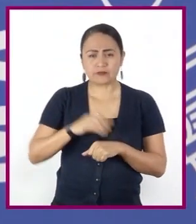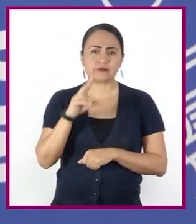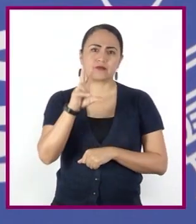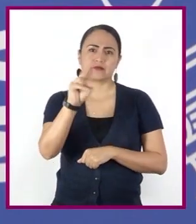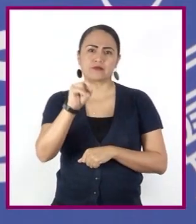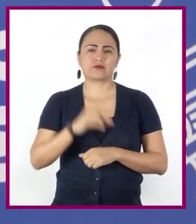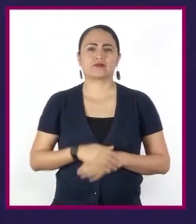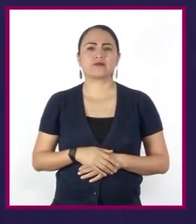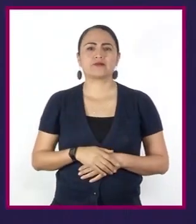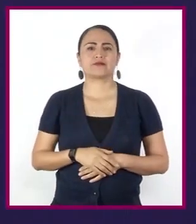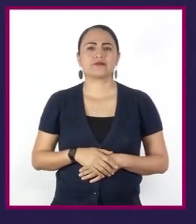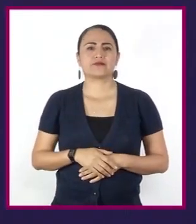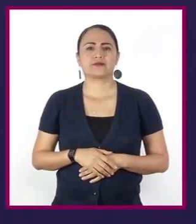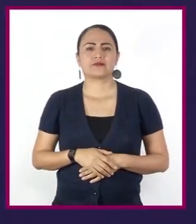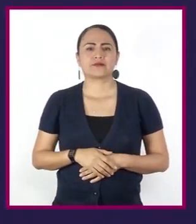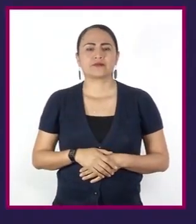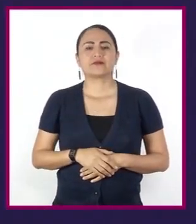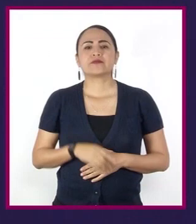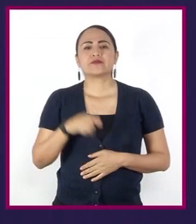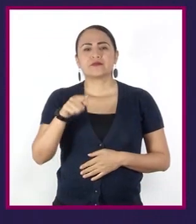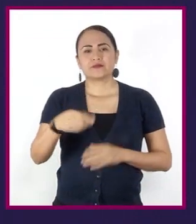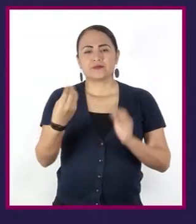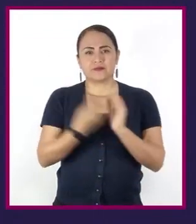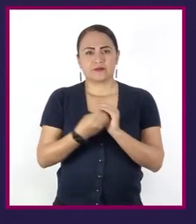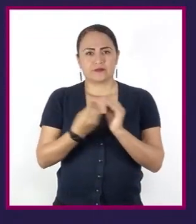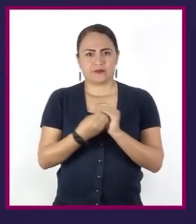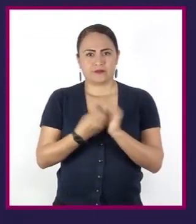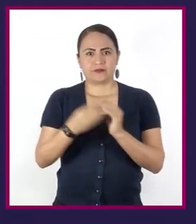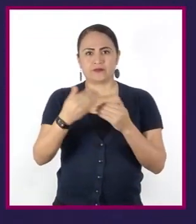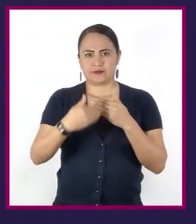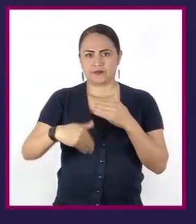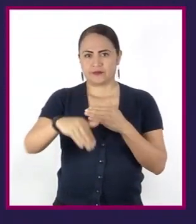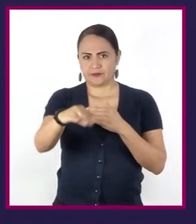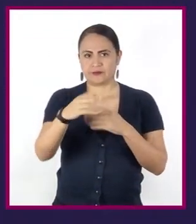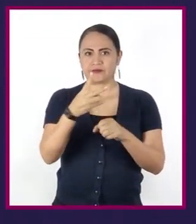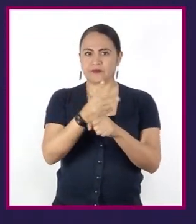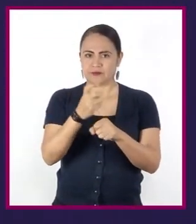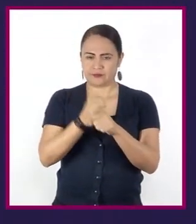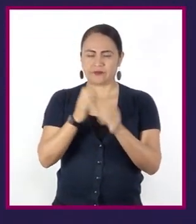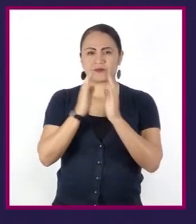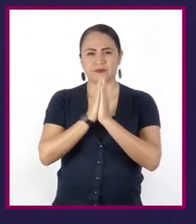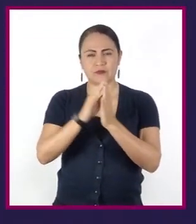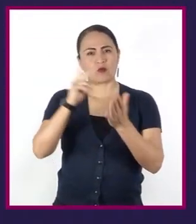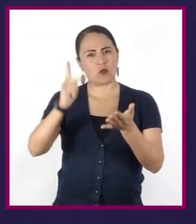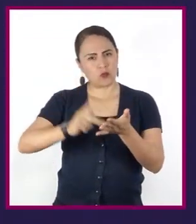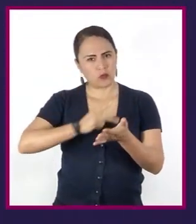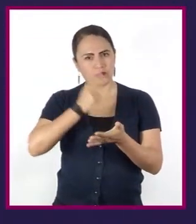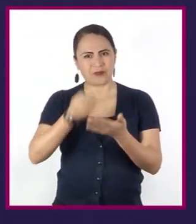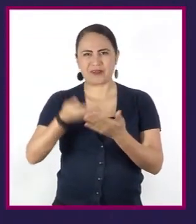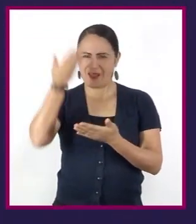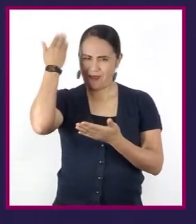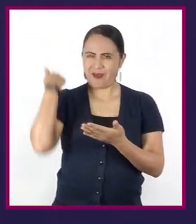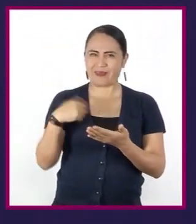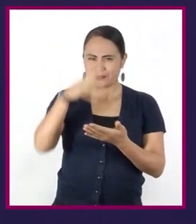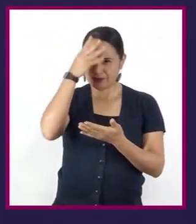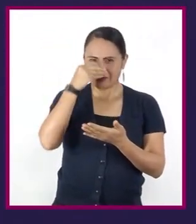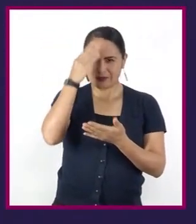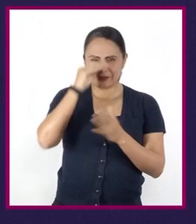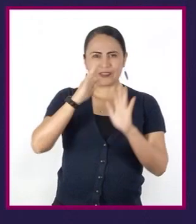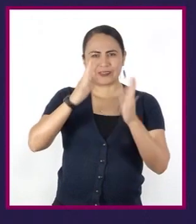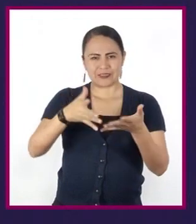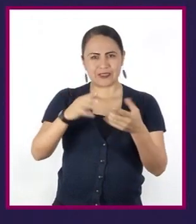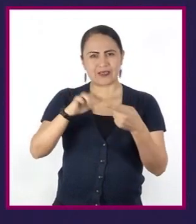vaya quedando más claro el contenido de esta sesión, les invito a que repasemos nuestros aprendizajes previos sobre